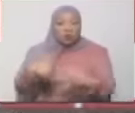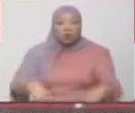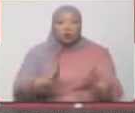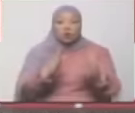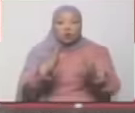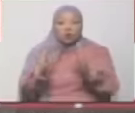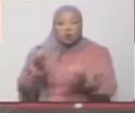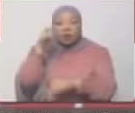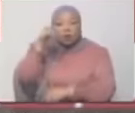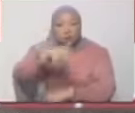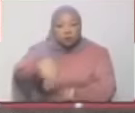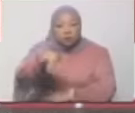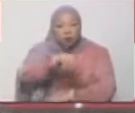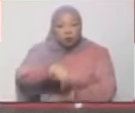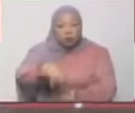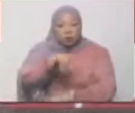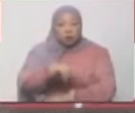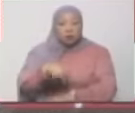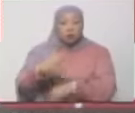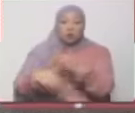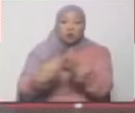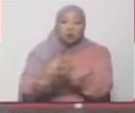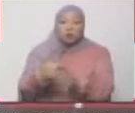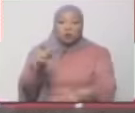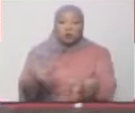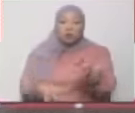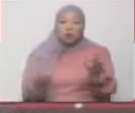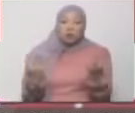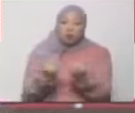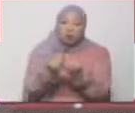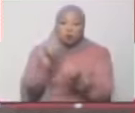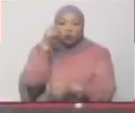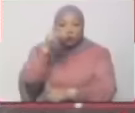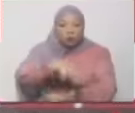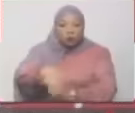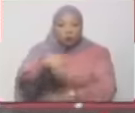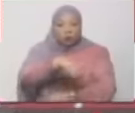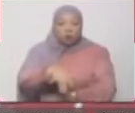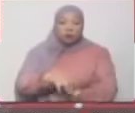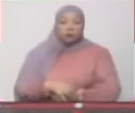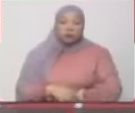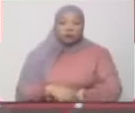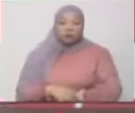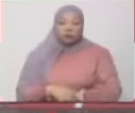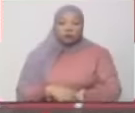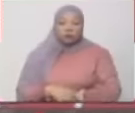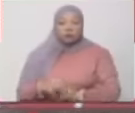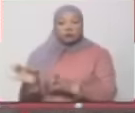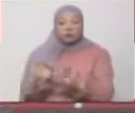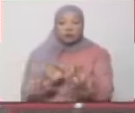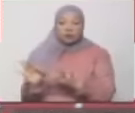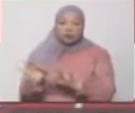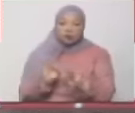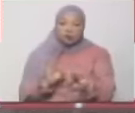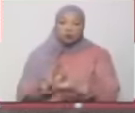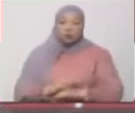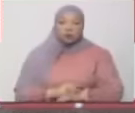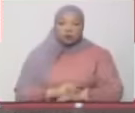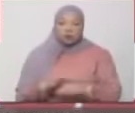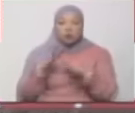del pueblo, para el pueblo y con el pueblo, y esté preparada